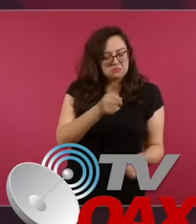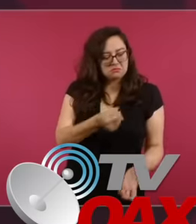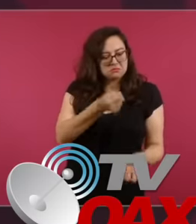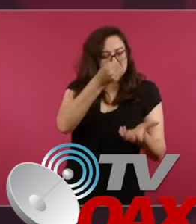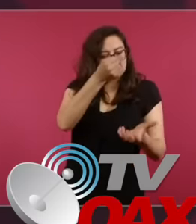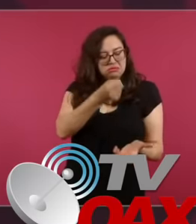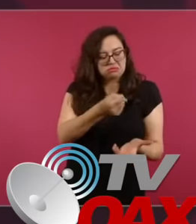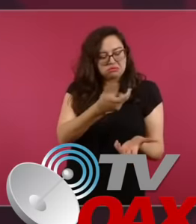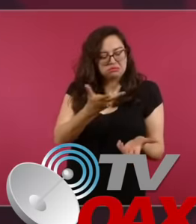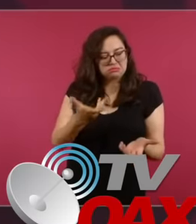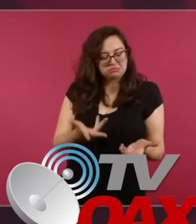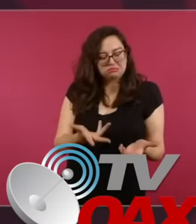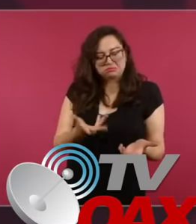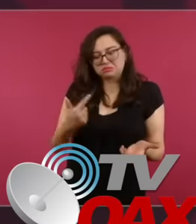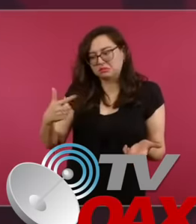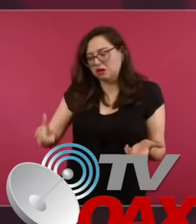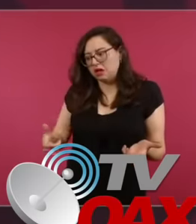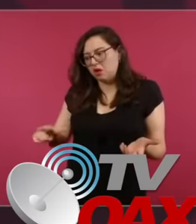Entonces, cuando me informan,